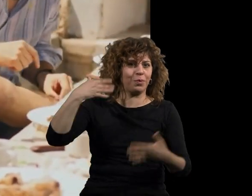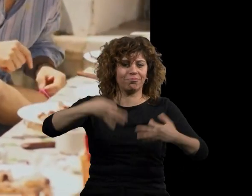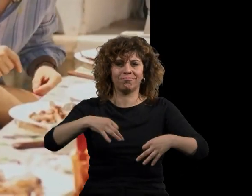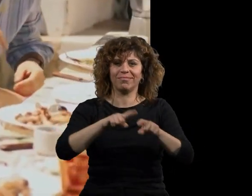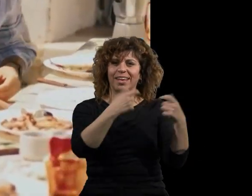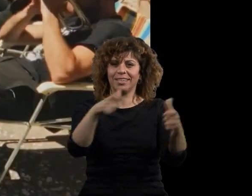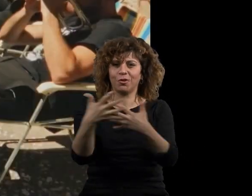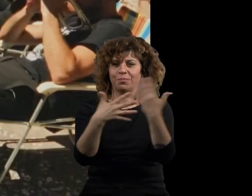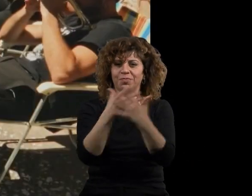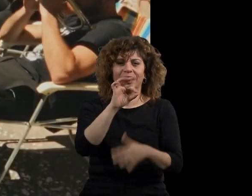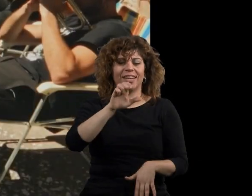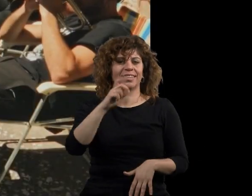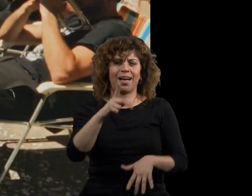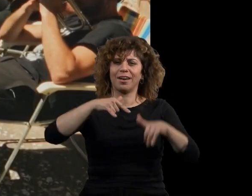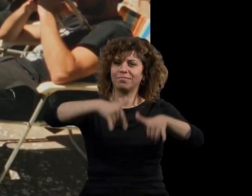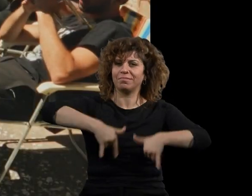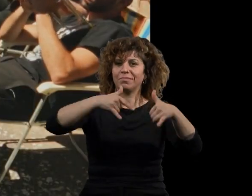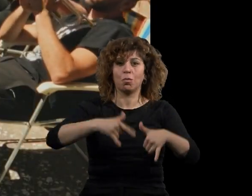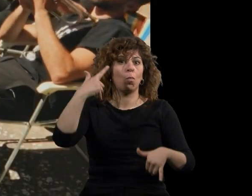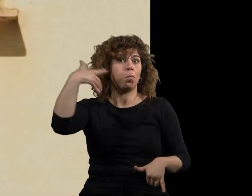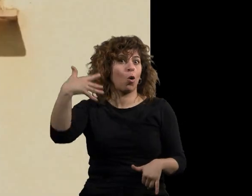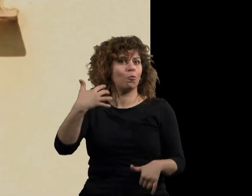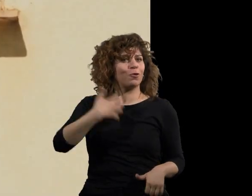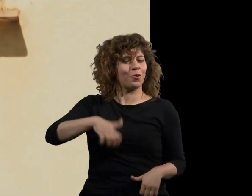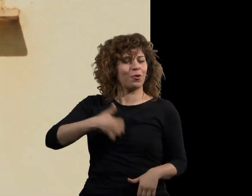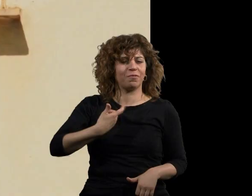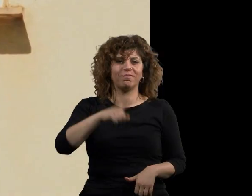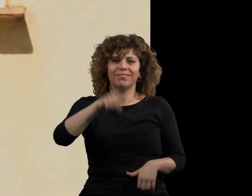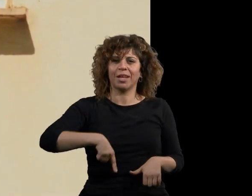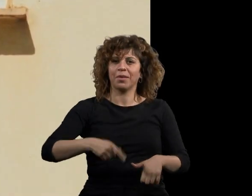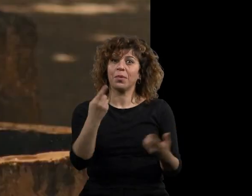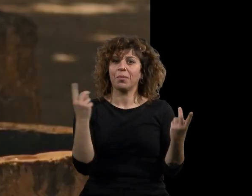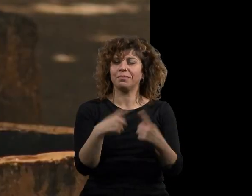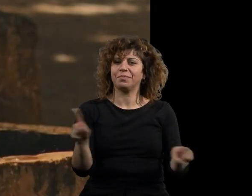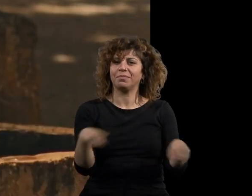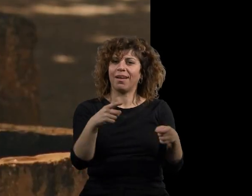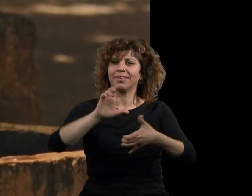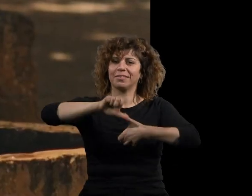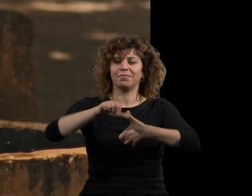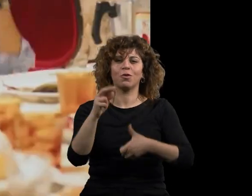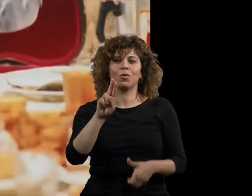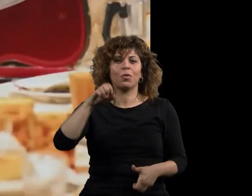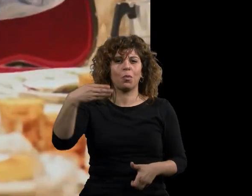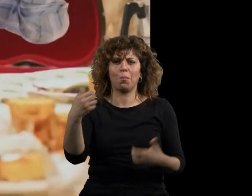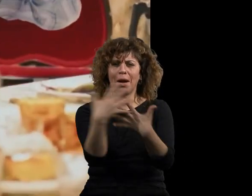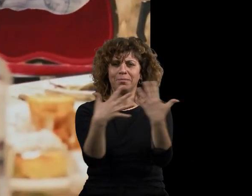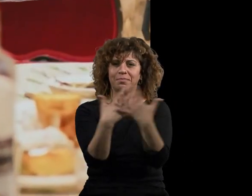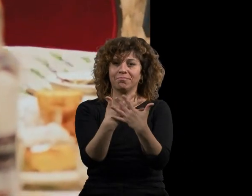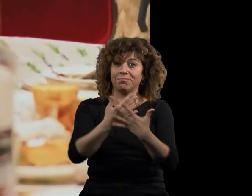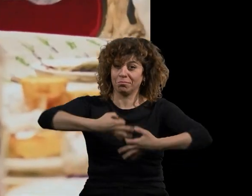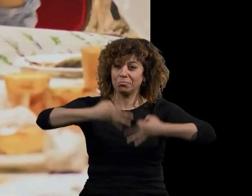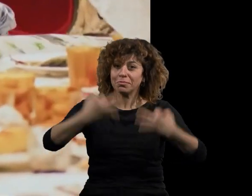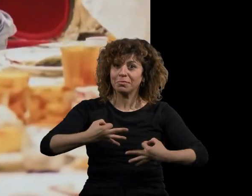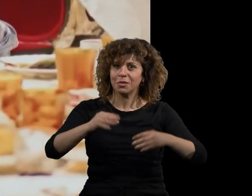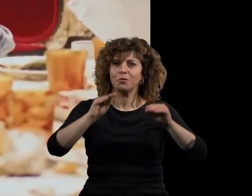estilos como el ska, el rap, el pop rock e incluso ritmos latinos y rumba. Lo que sí podemos asegurar es